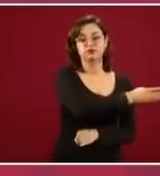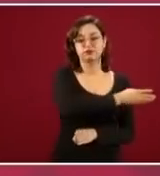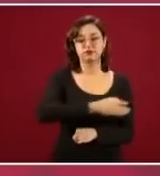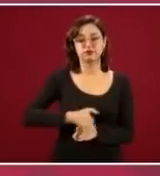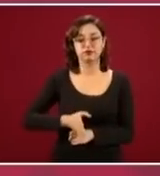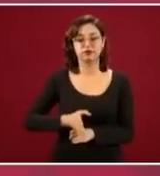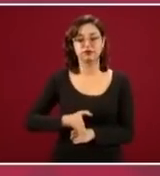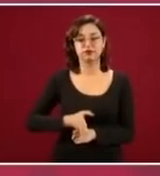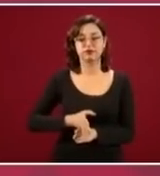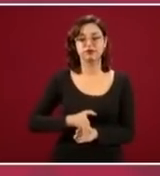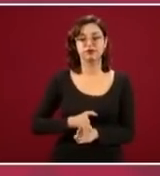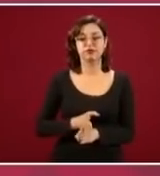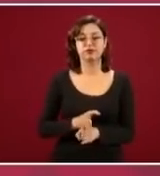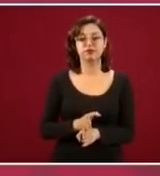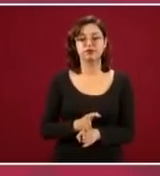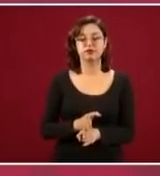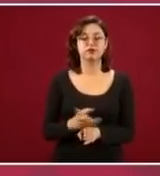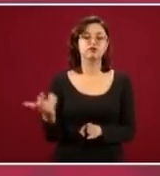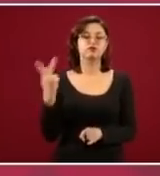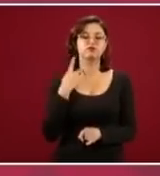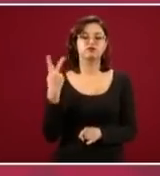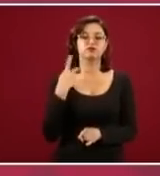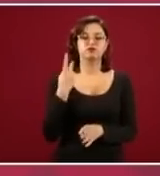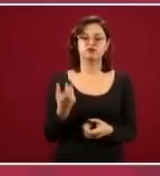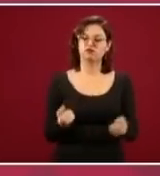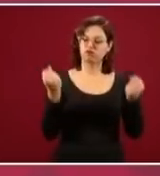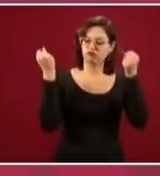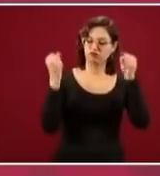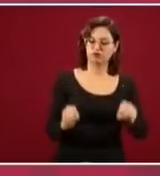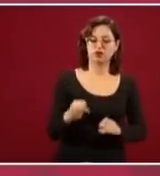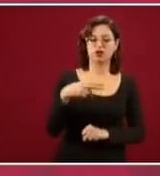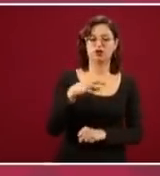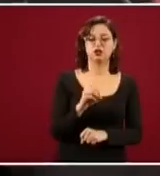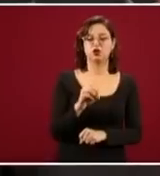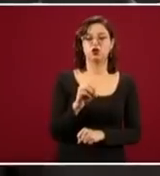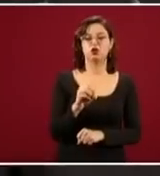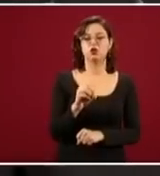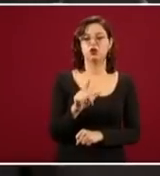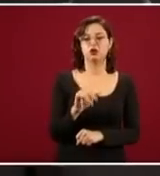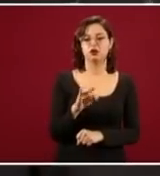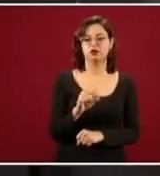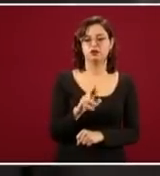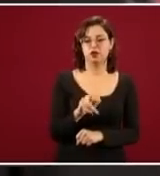por la imposición de la política neoliberal,